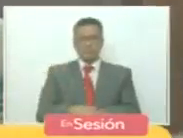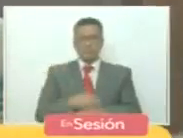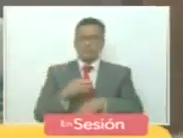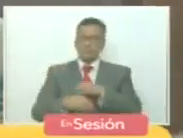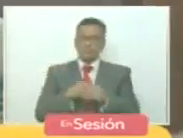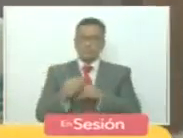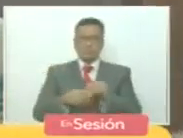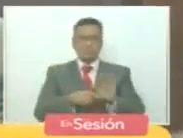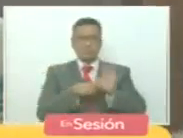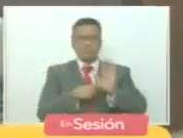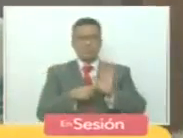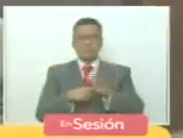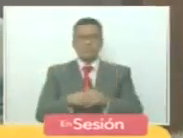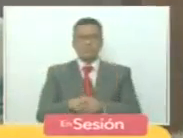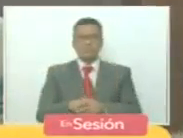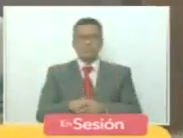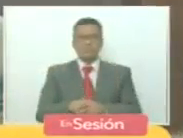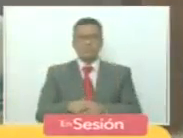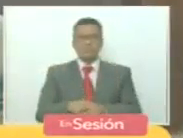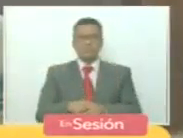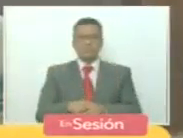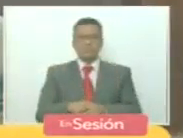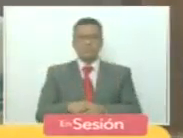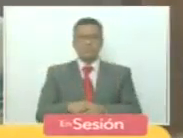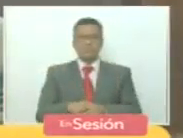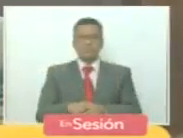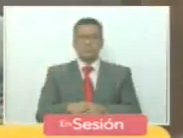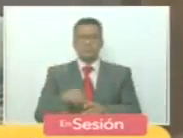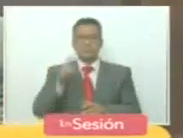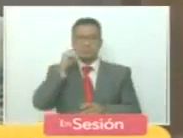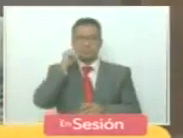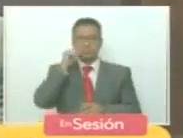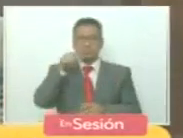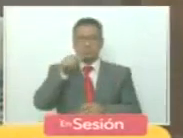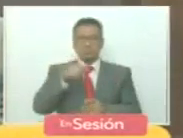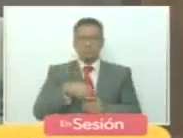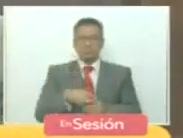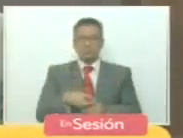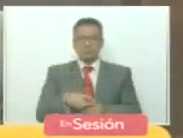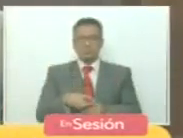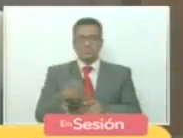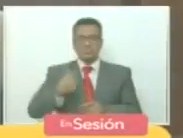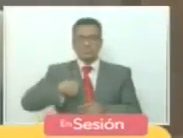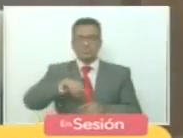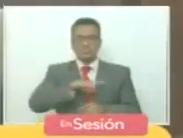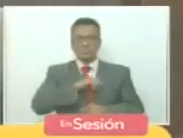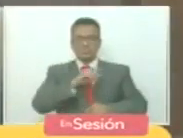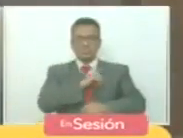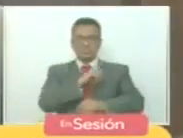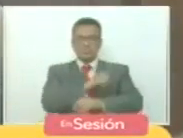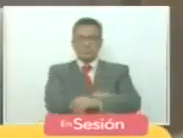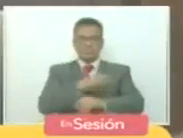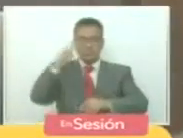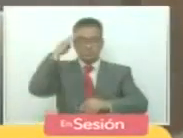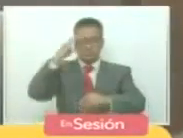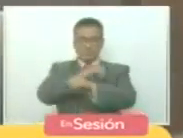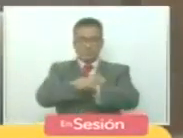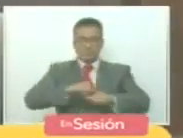hacer la presentación de un hombre de nuestra Fuerza